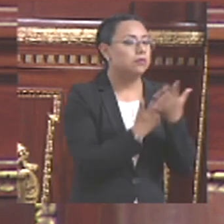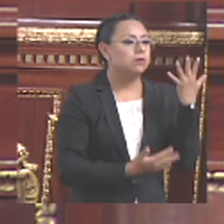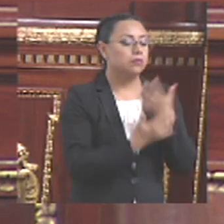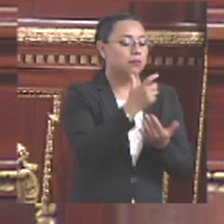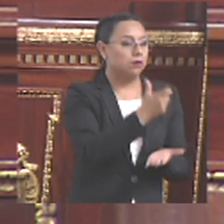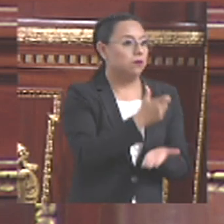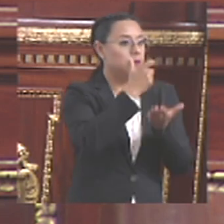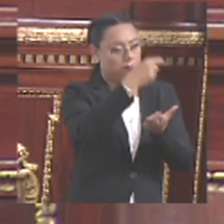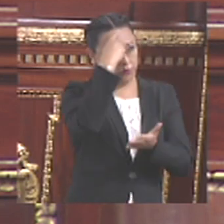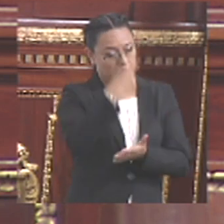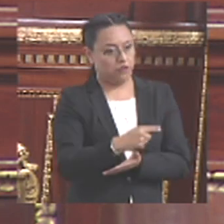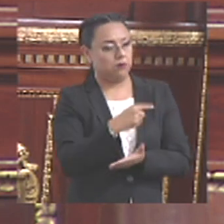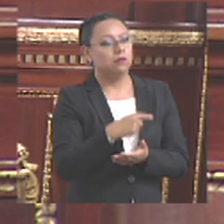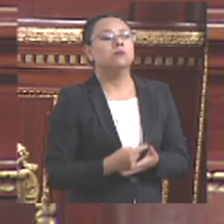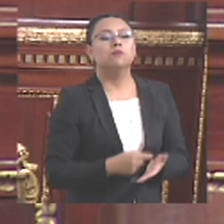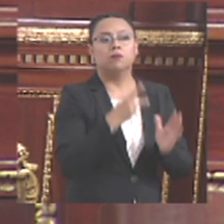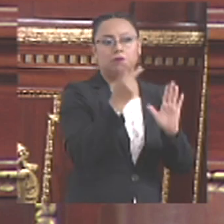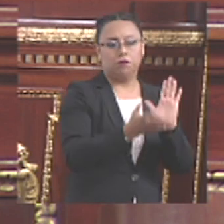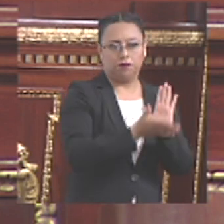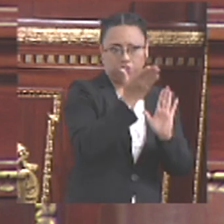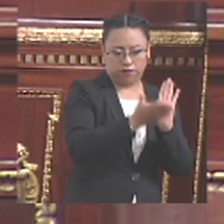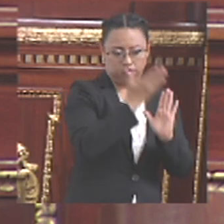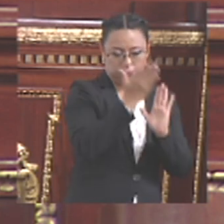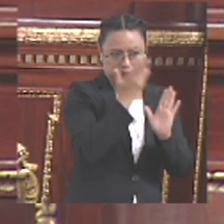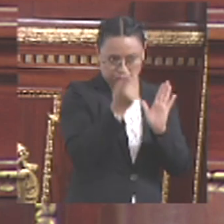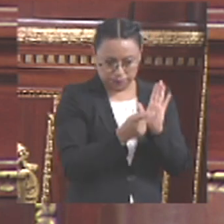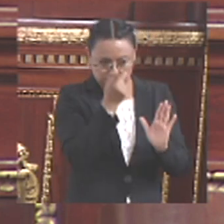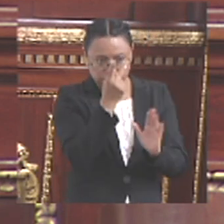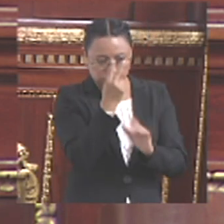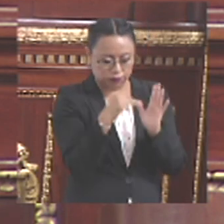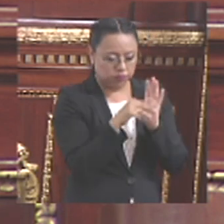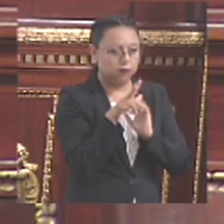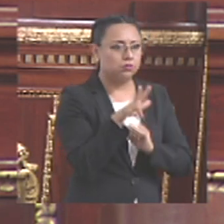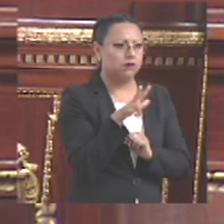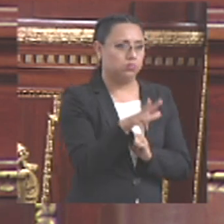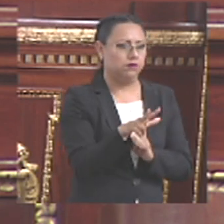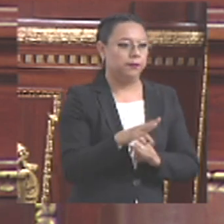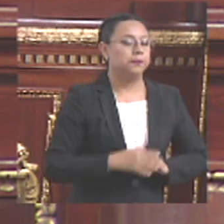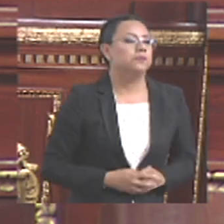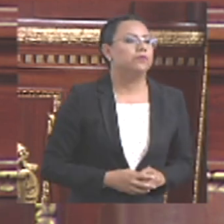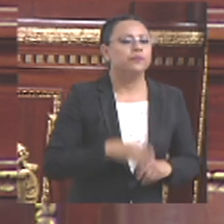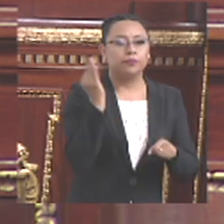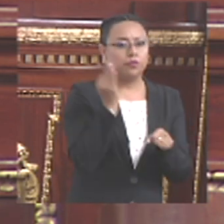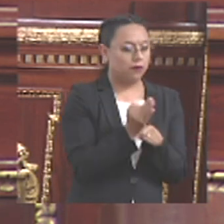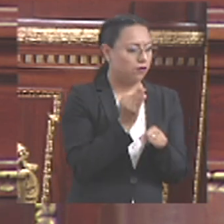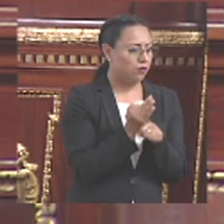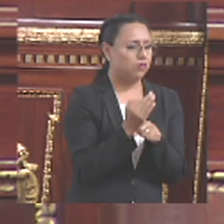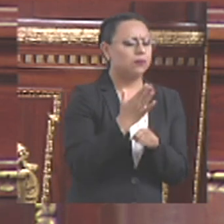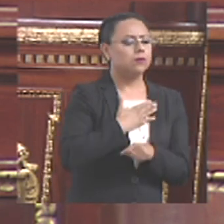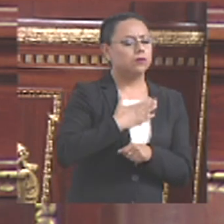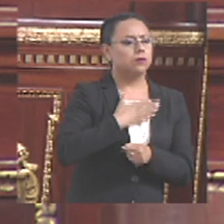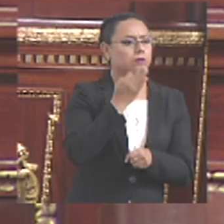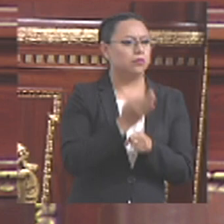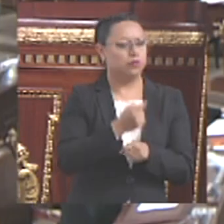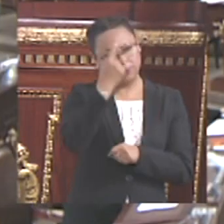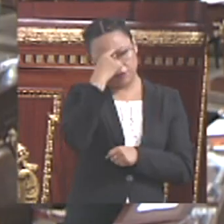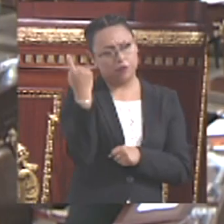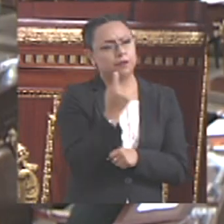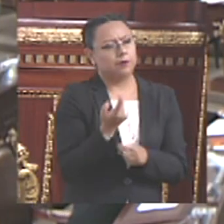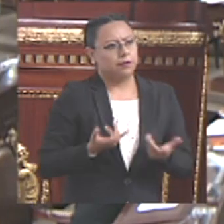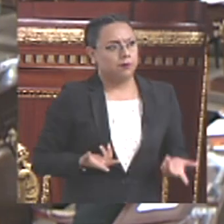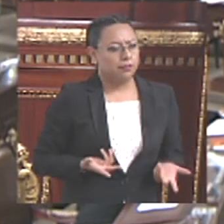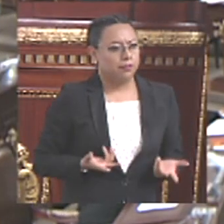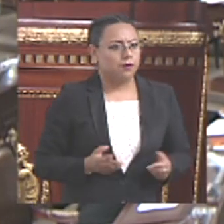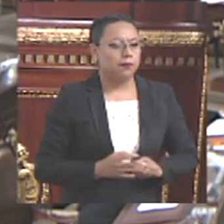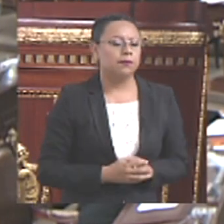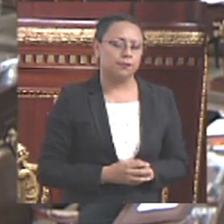2018, que también hay que decirlo, ha sido muy estigmatizado. No estoy aquí para hablar en un sentido u otro, pero también es claro que se